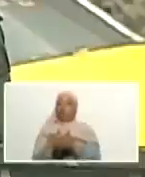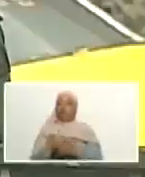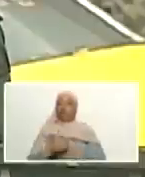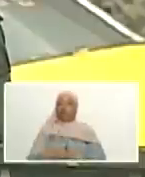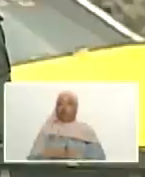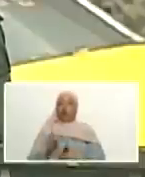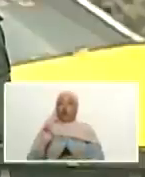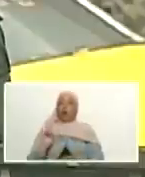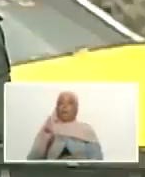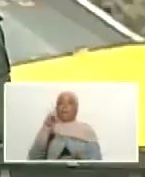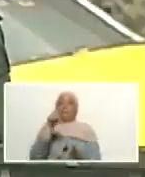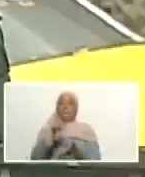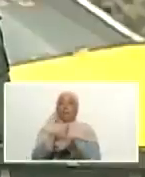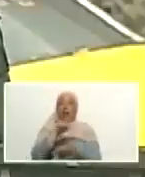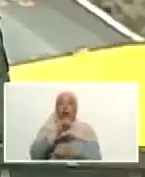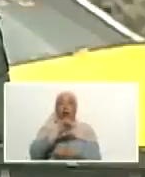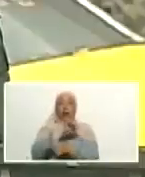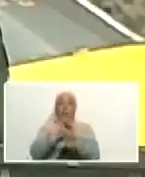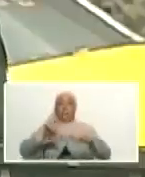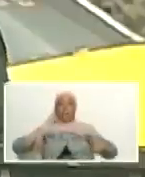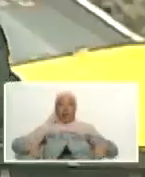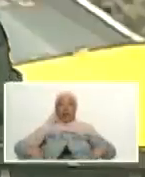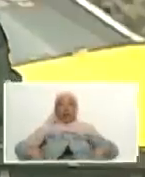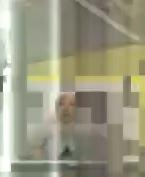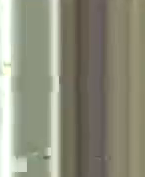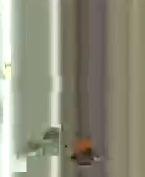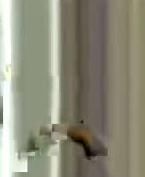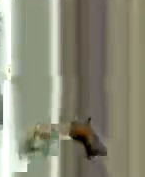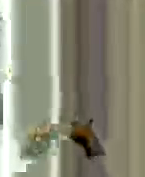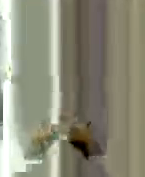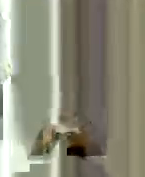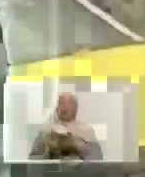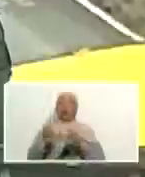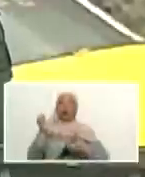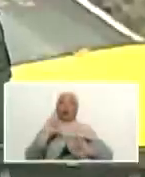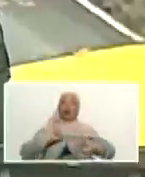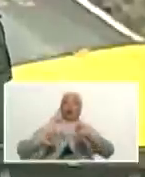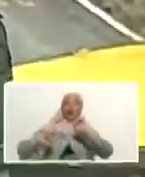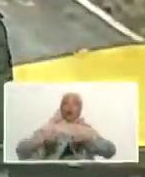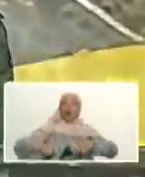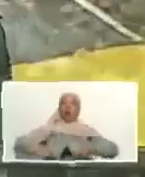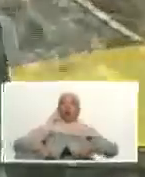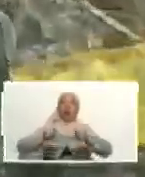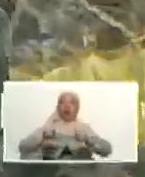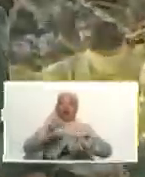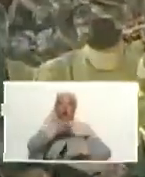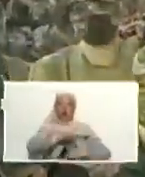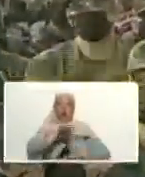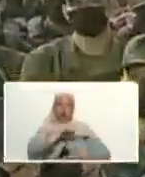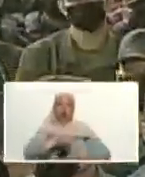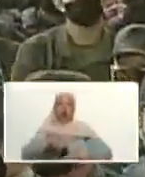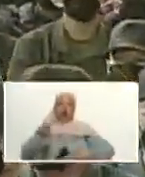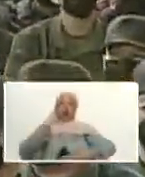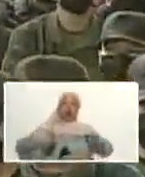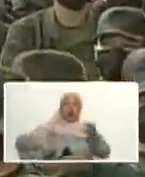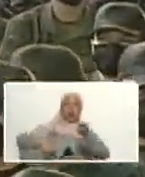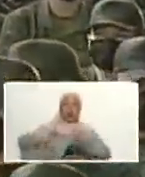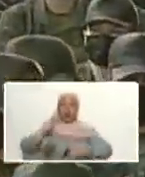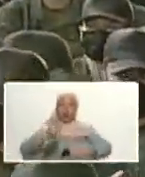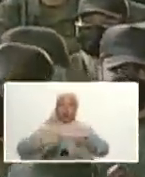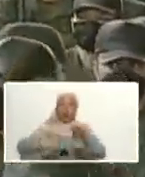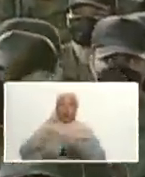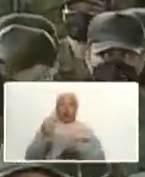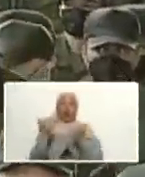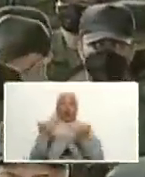la participación de la Fuerza Armada en todos los frentes de batalla, sociales, económicos, que siempre pues